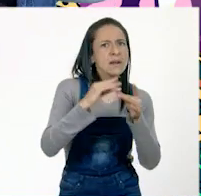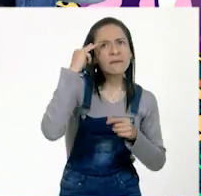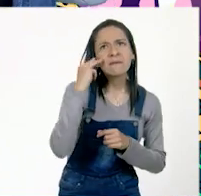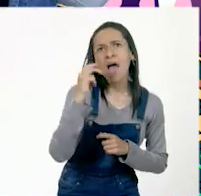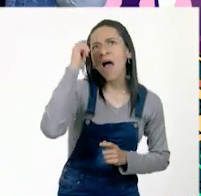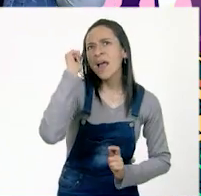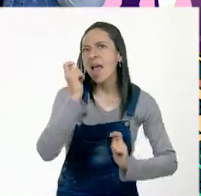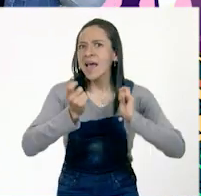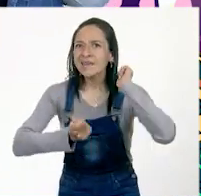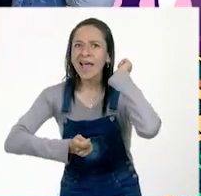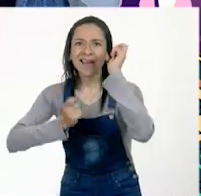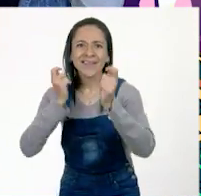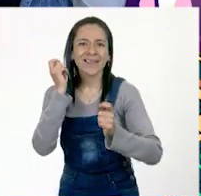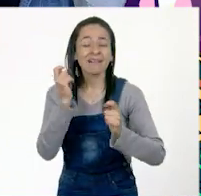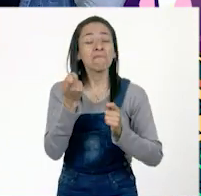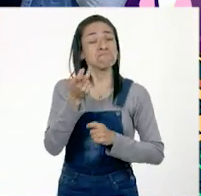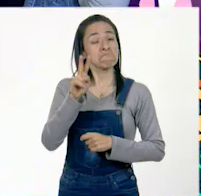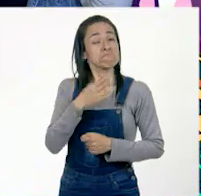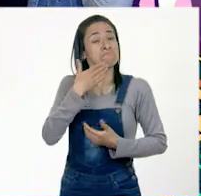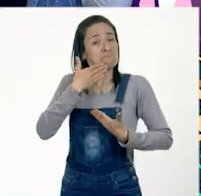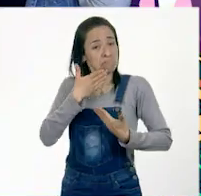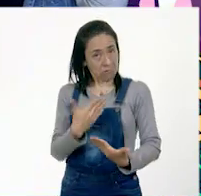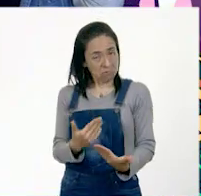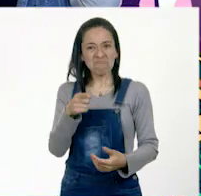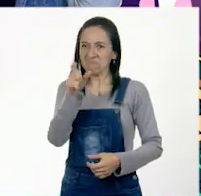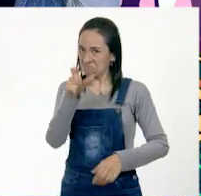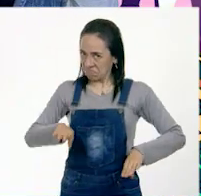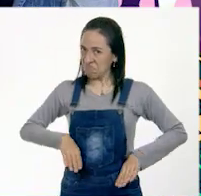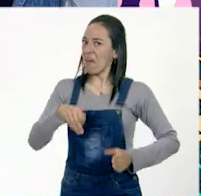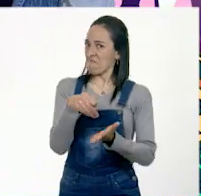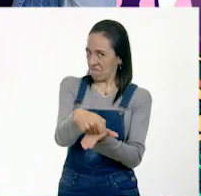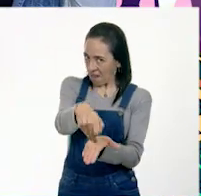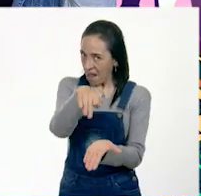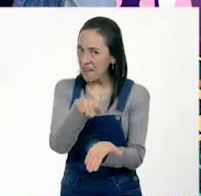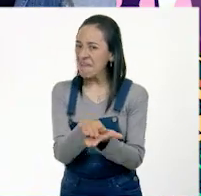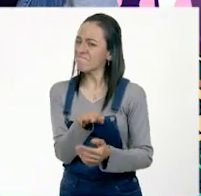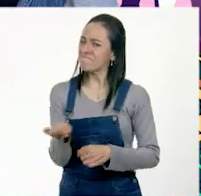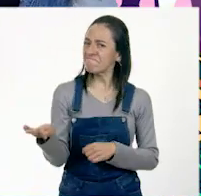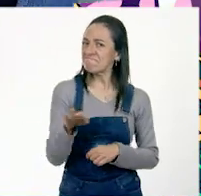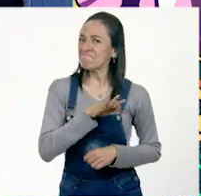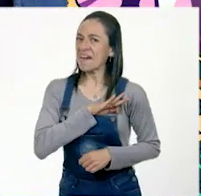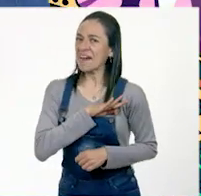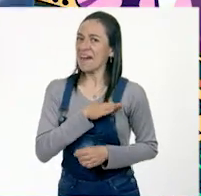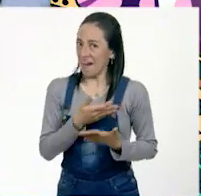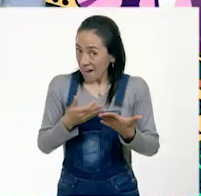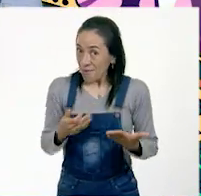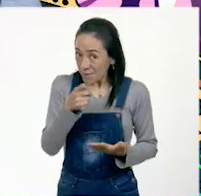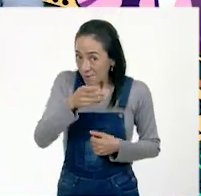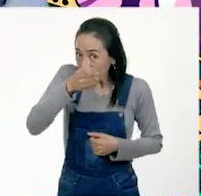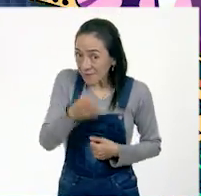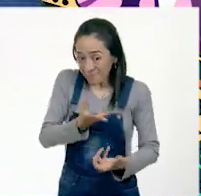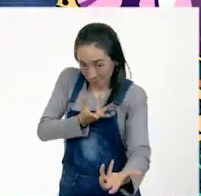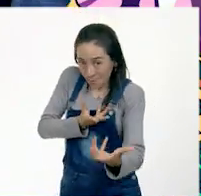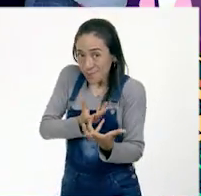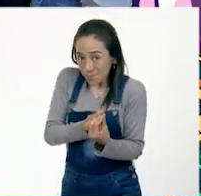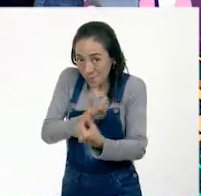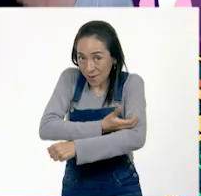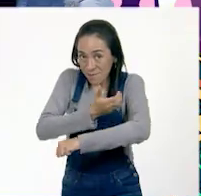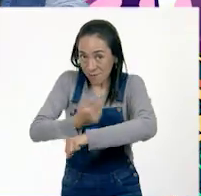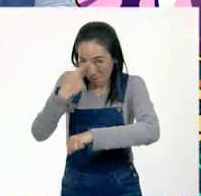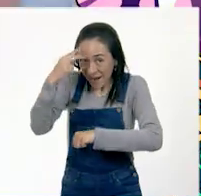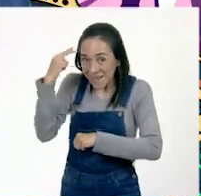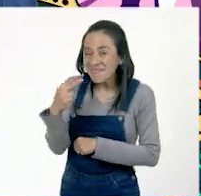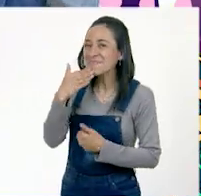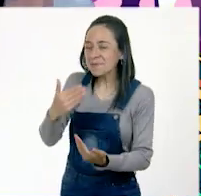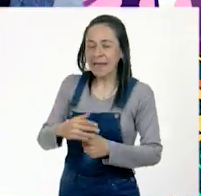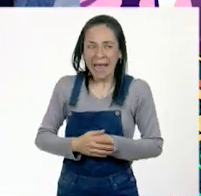ser tan valiente, intrépido y por acompañarnos en este viaje. Ah, muchas gracias, muchas gracias. Me pongo en